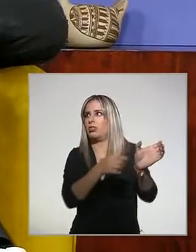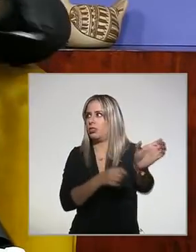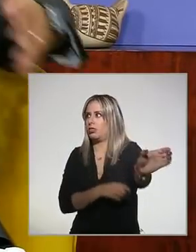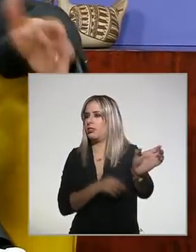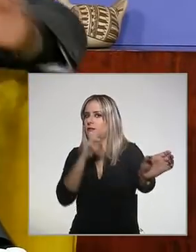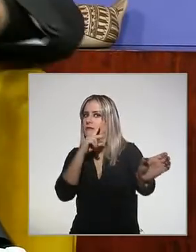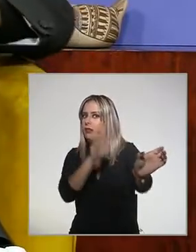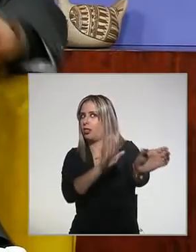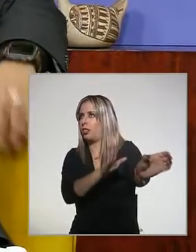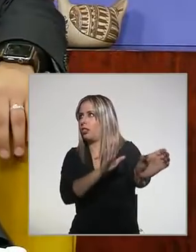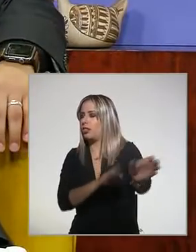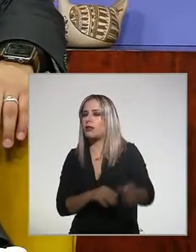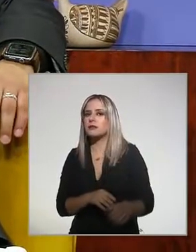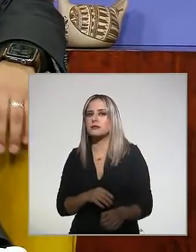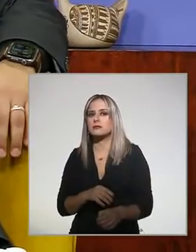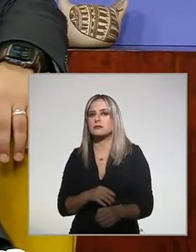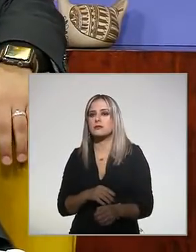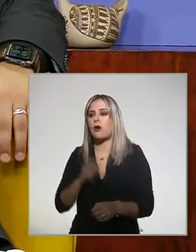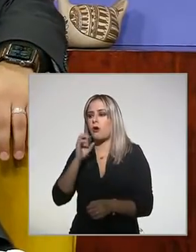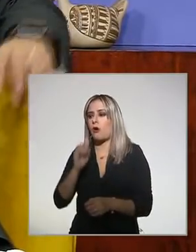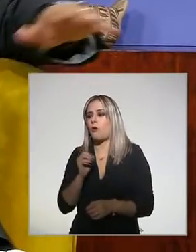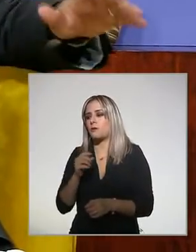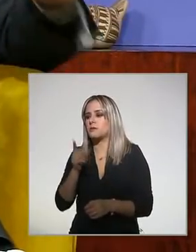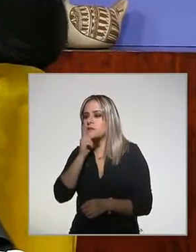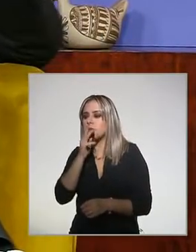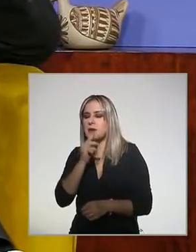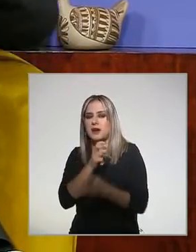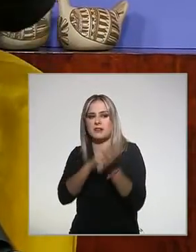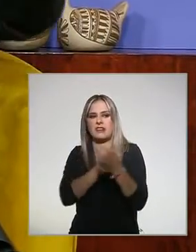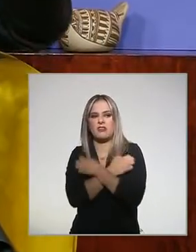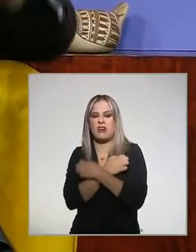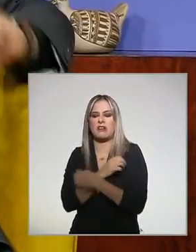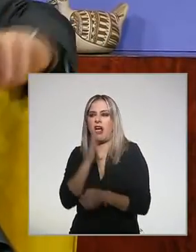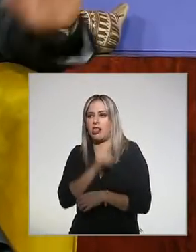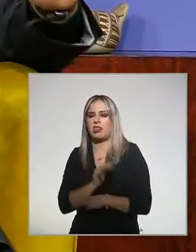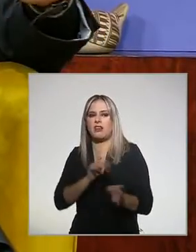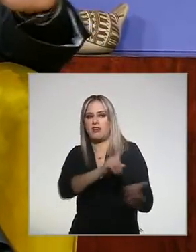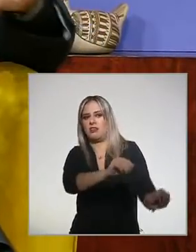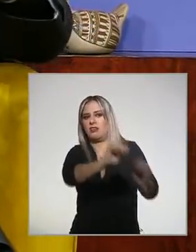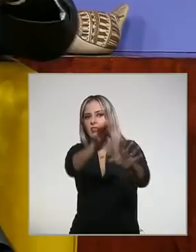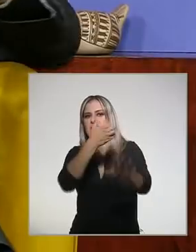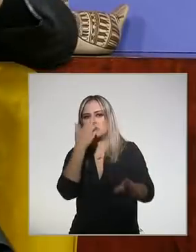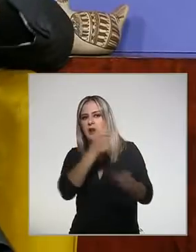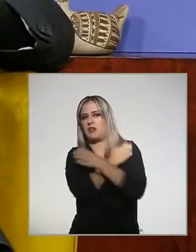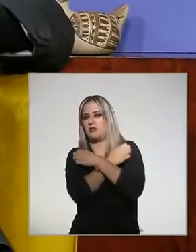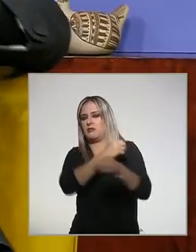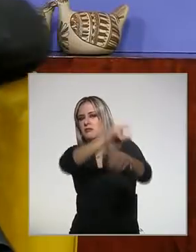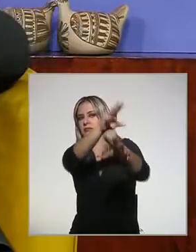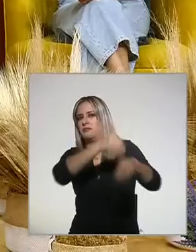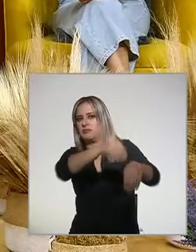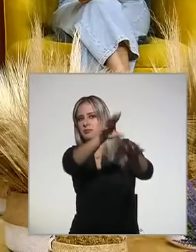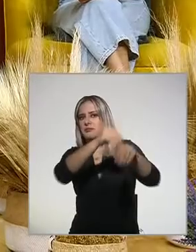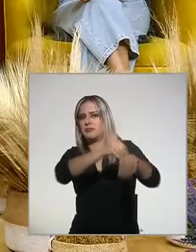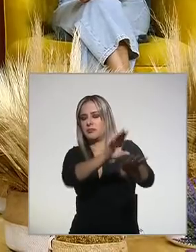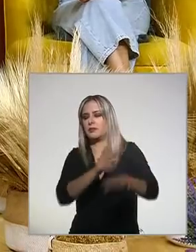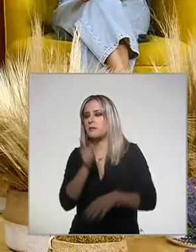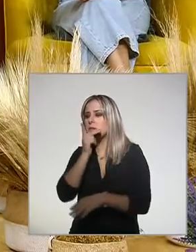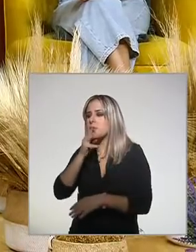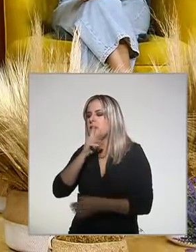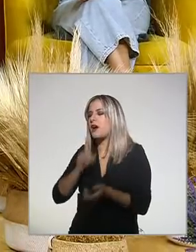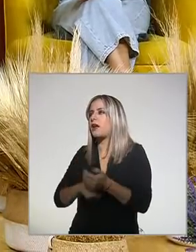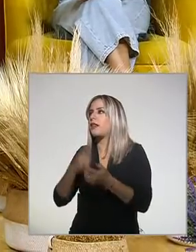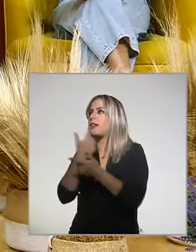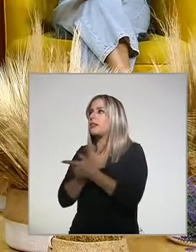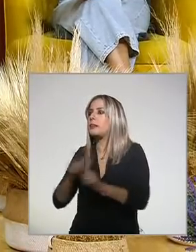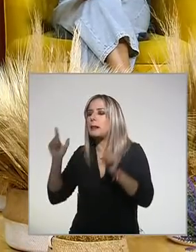puedo, pago a alguien para que te... Sí. Y muchas veces hemos visto hasta en películas, ¿no? ¿Quién es la mamá y el papá? La niñera, ¿no? Más que el mismo papá. Sí. Hoy